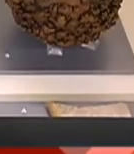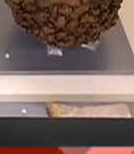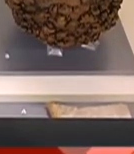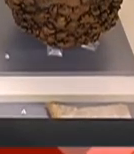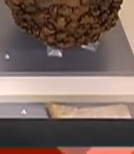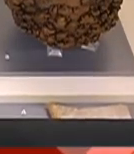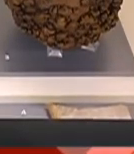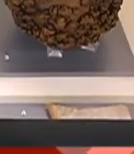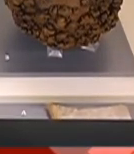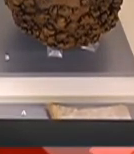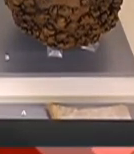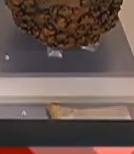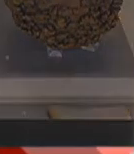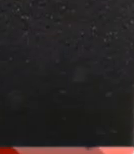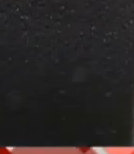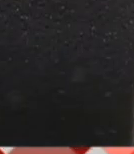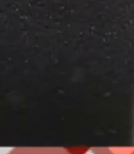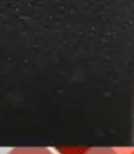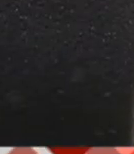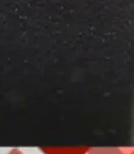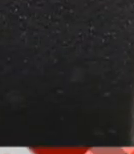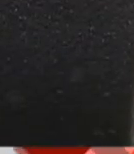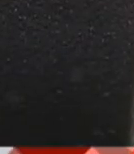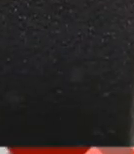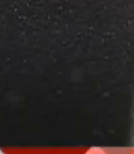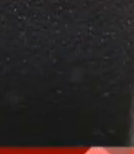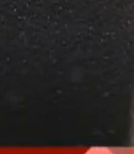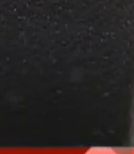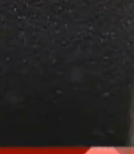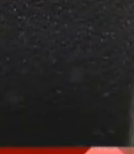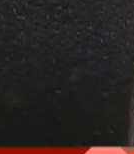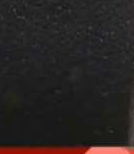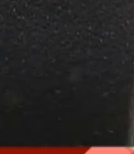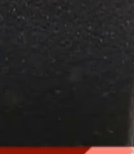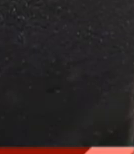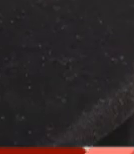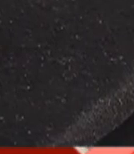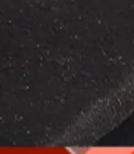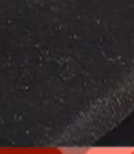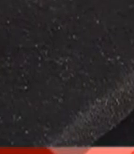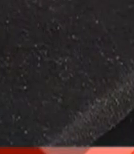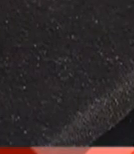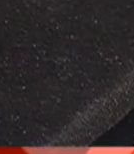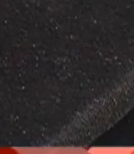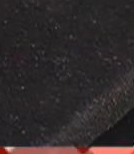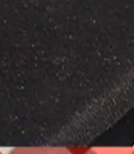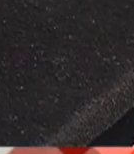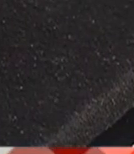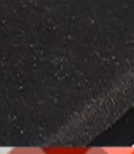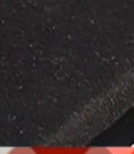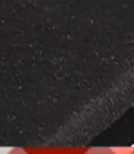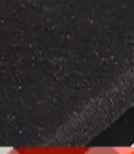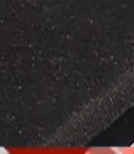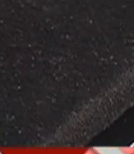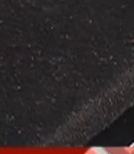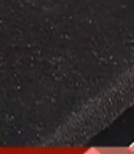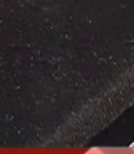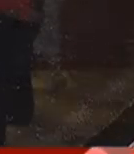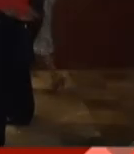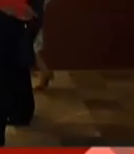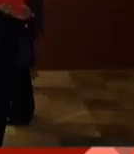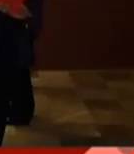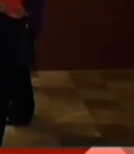en 1987. Desde entonces se han desarrollado importantes trabajos de investigación, conservación y difusión,